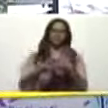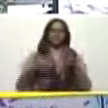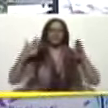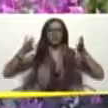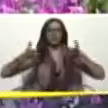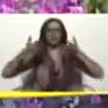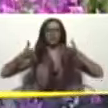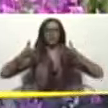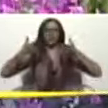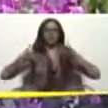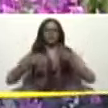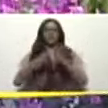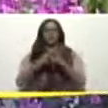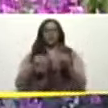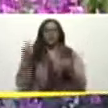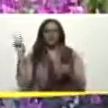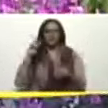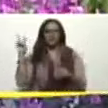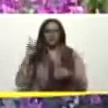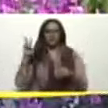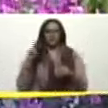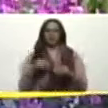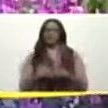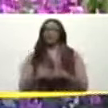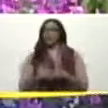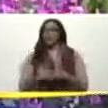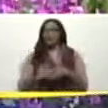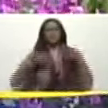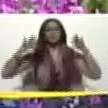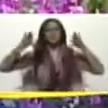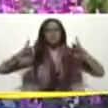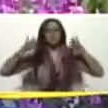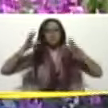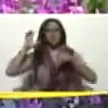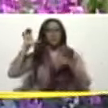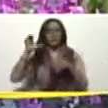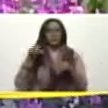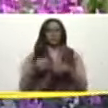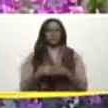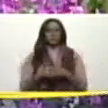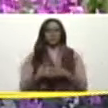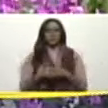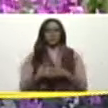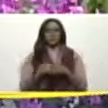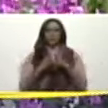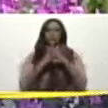formando en todo el país. Y contagien al país en general.